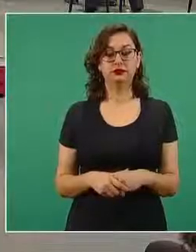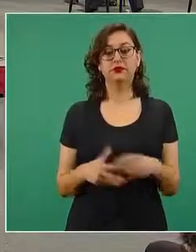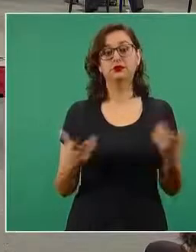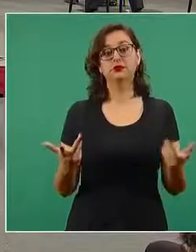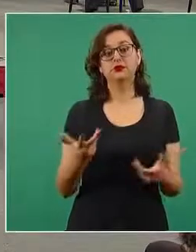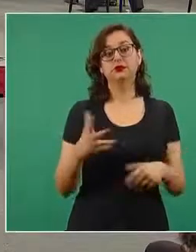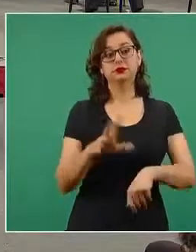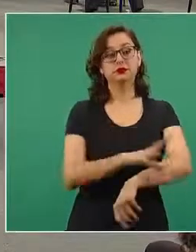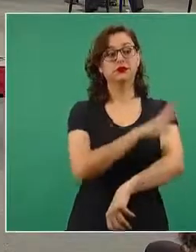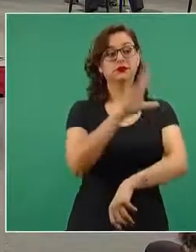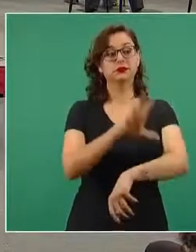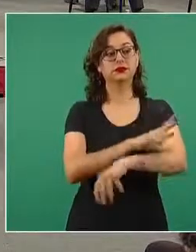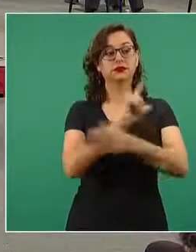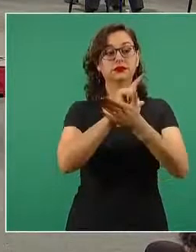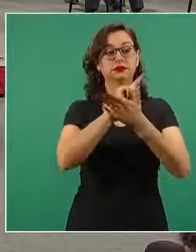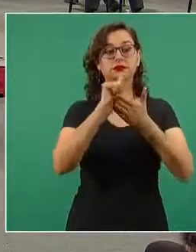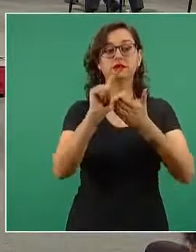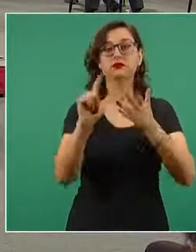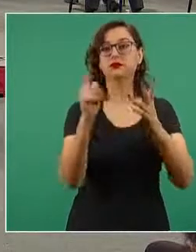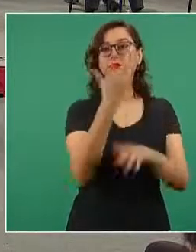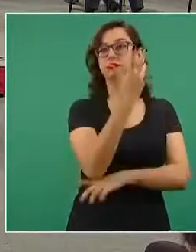producir energías limpias